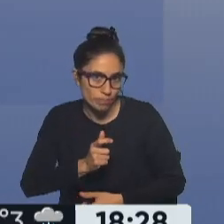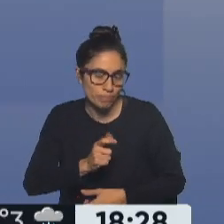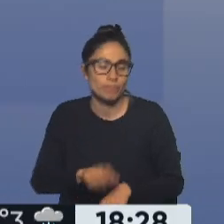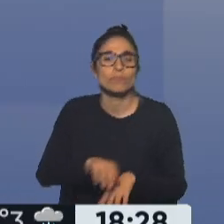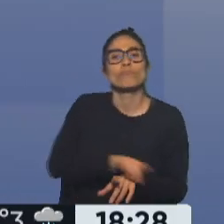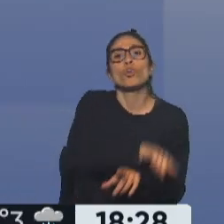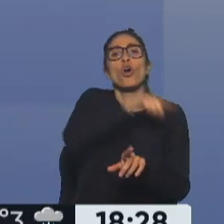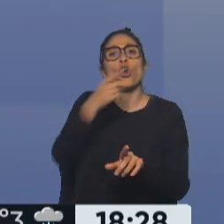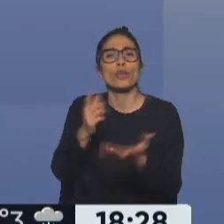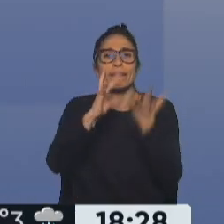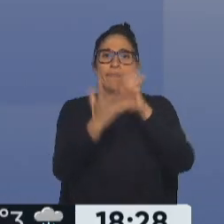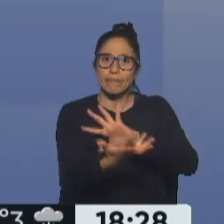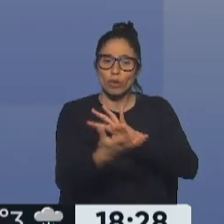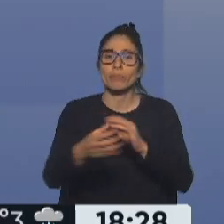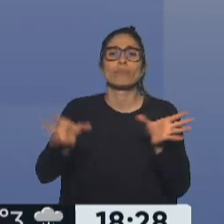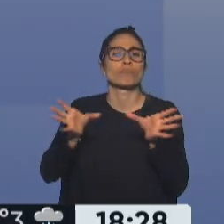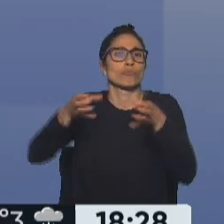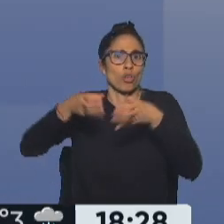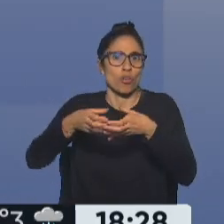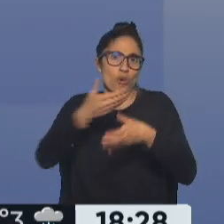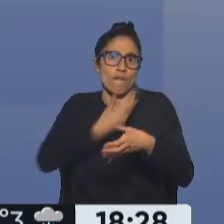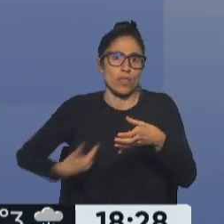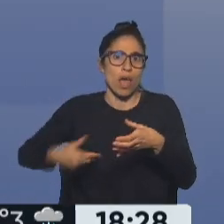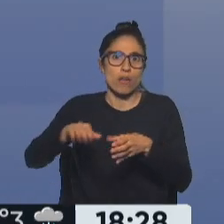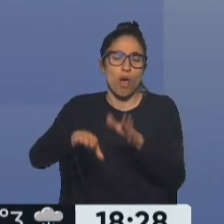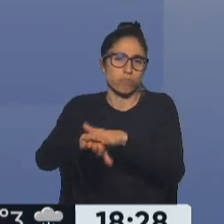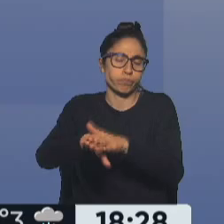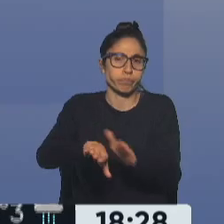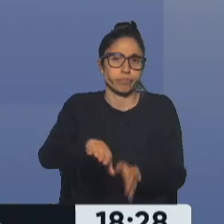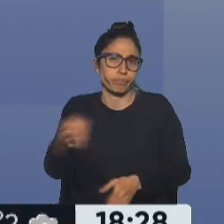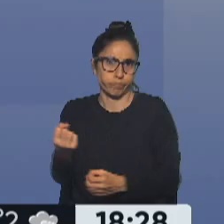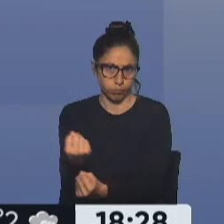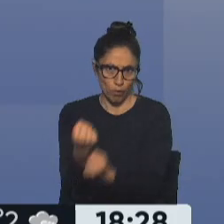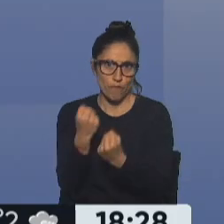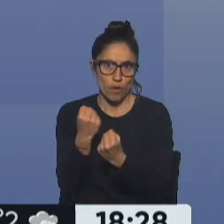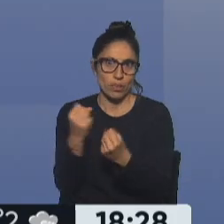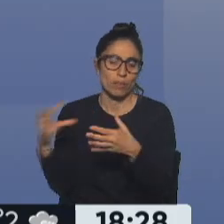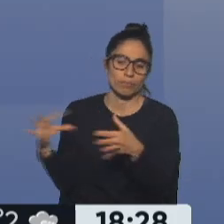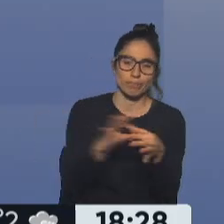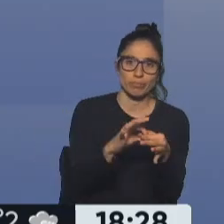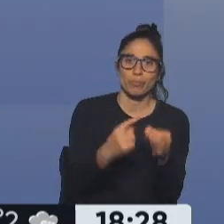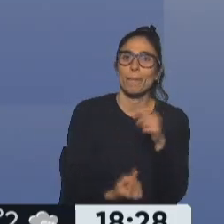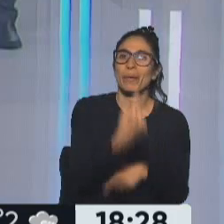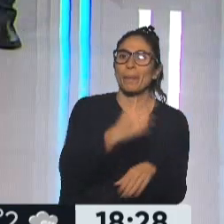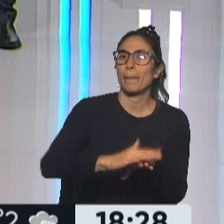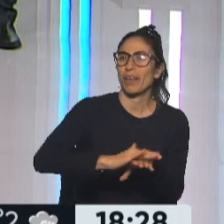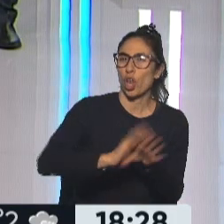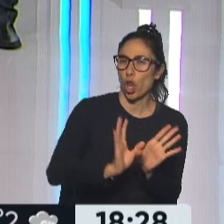posibles. Gobierno de ultraderecha, como decíamos, con la primera minoría, pero sin alcanzar